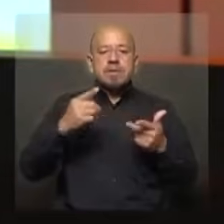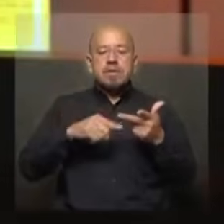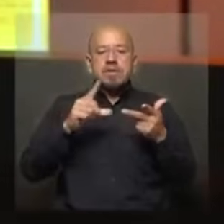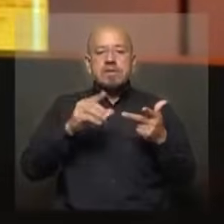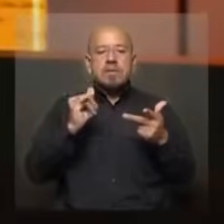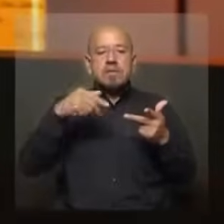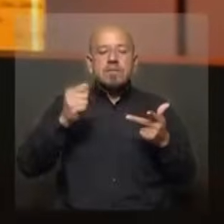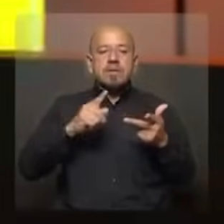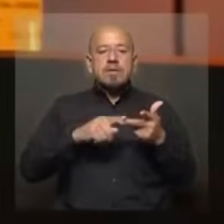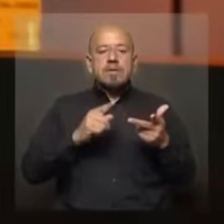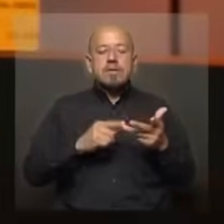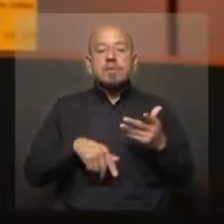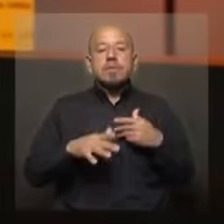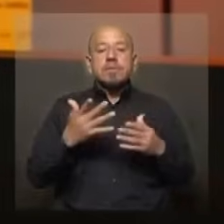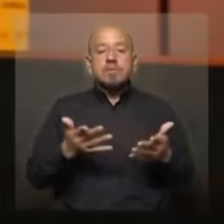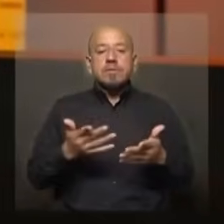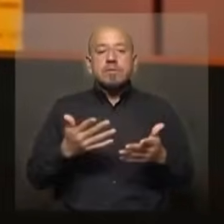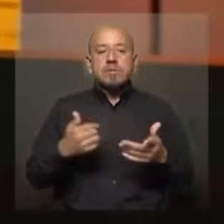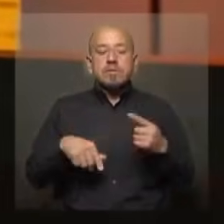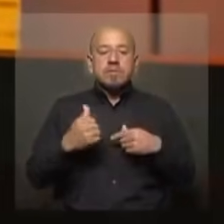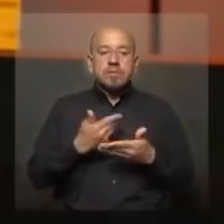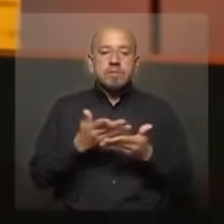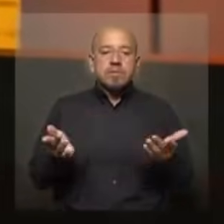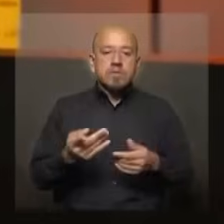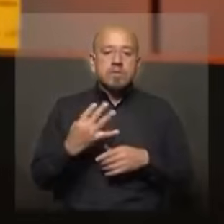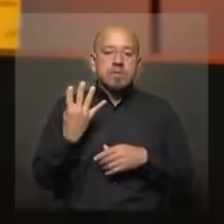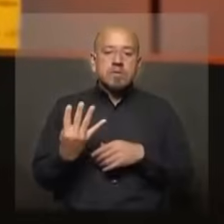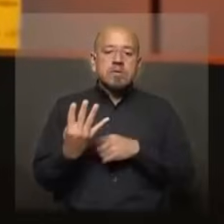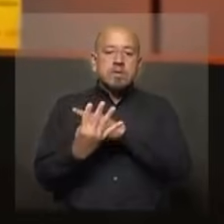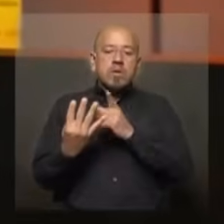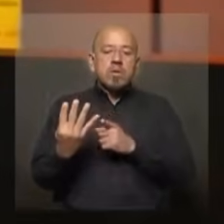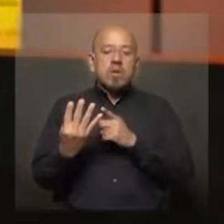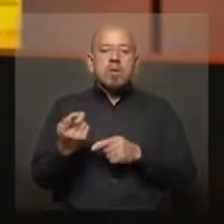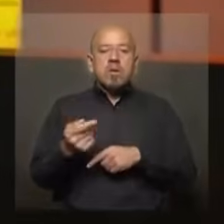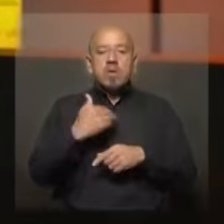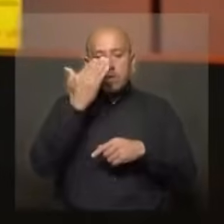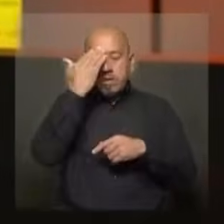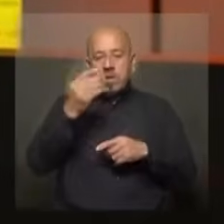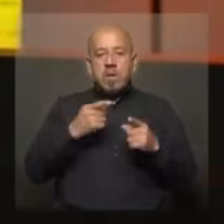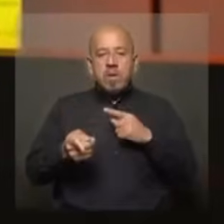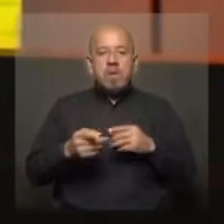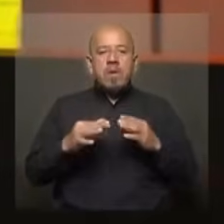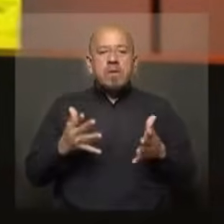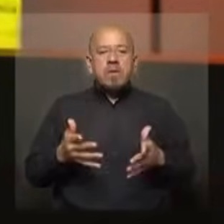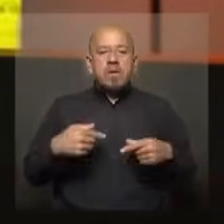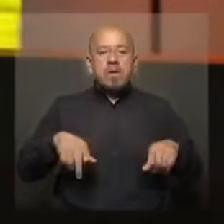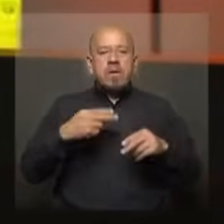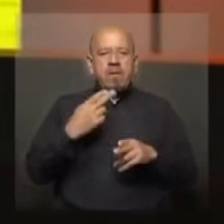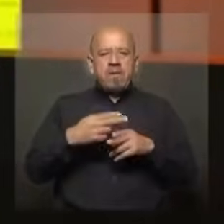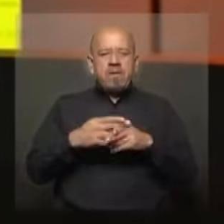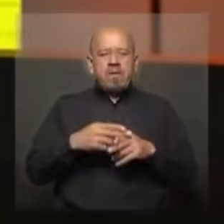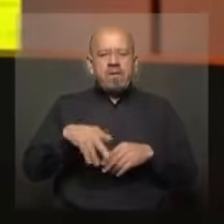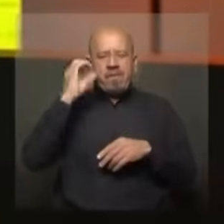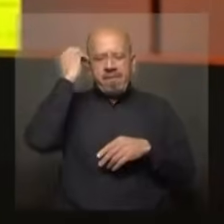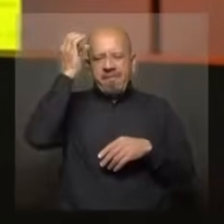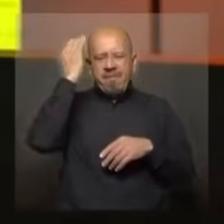Lima, Carolina Cose va a conformar la oferta Frente Amplista en las internas, esto una vez que se confirmen estos nombres en el Congreso del